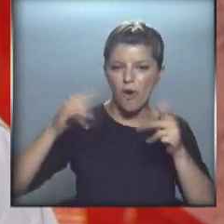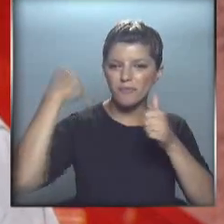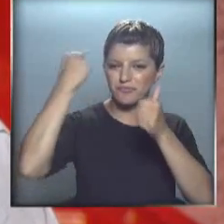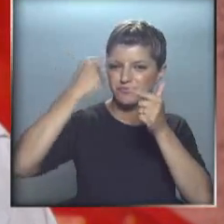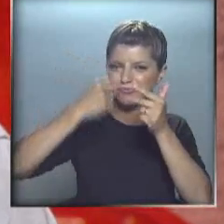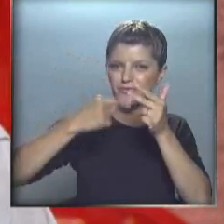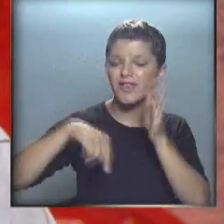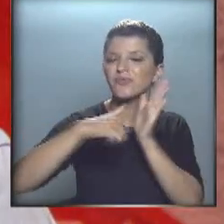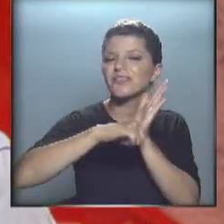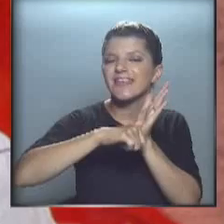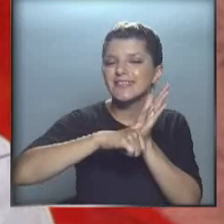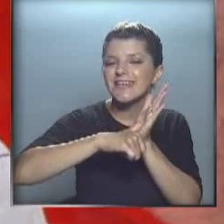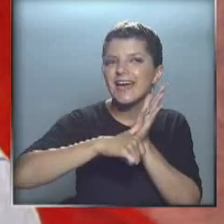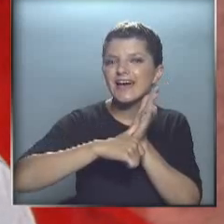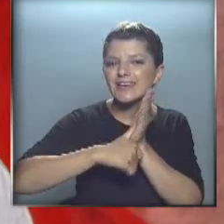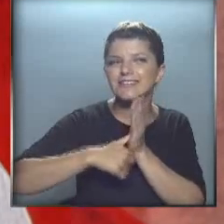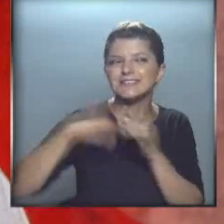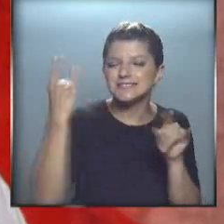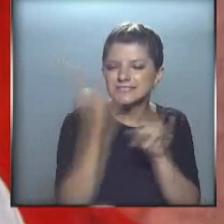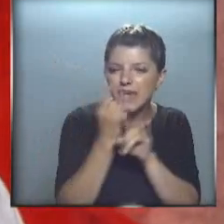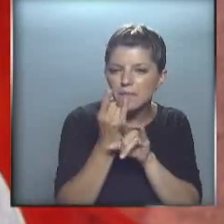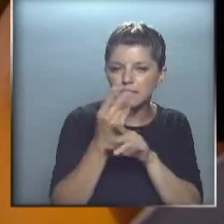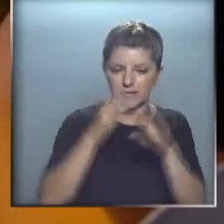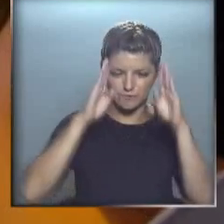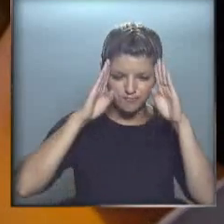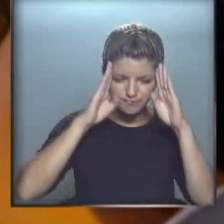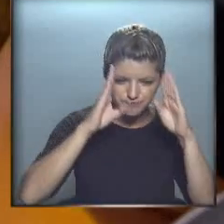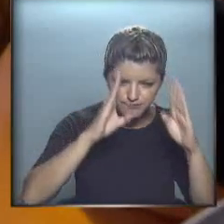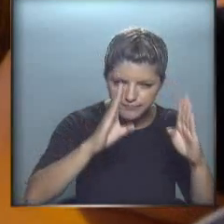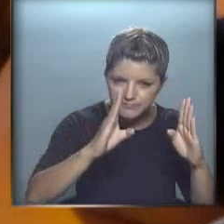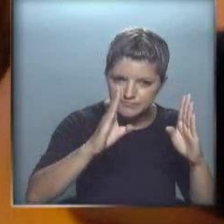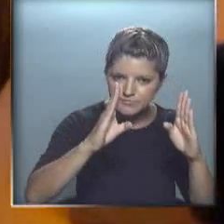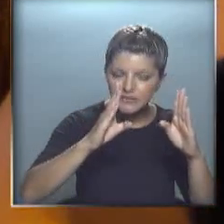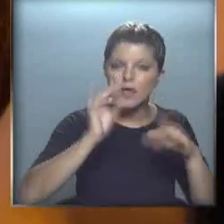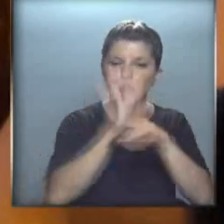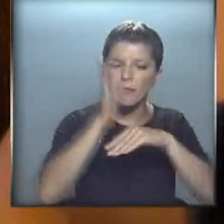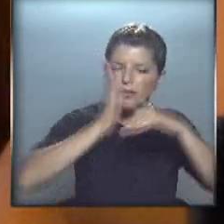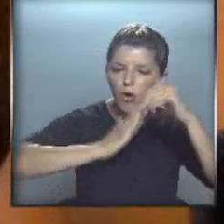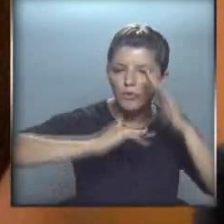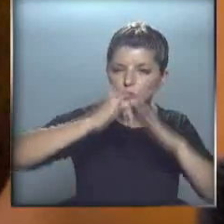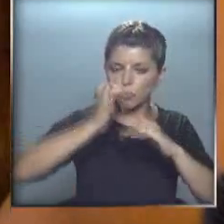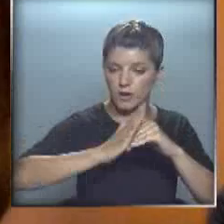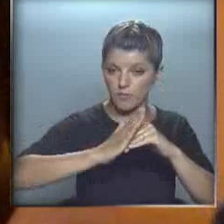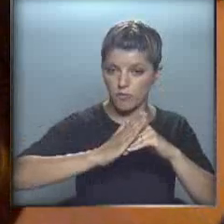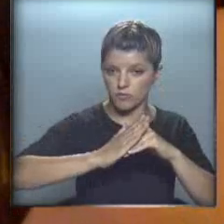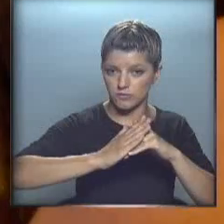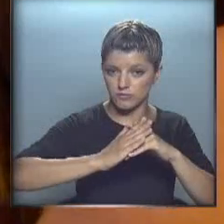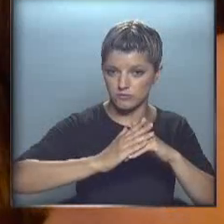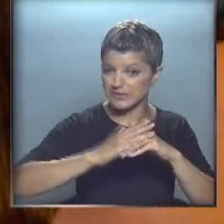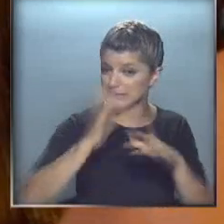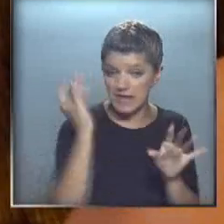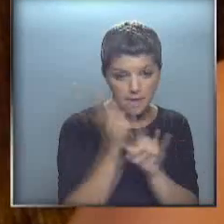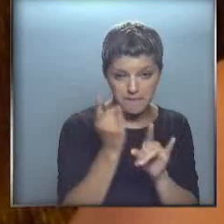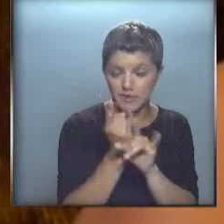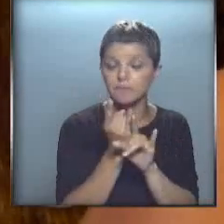que todo el tiempo tenemos que ir en búsqueda de ella, tenemos que reafirmarla. Tenemos que ser conscientes de que muchas veces también se